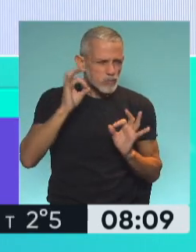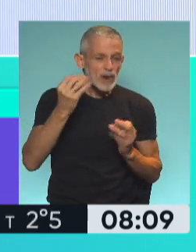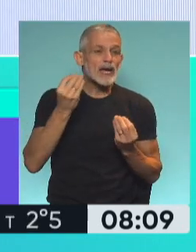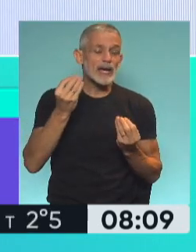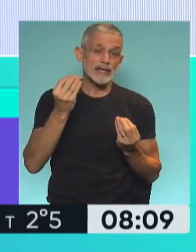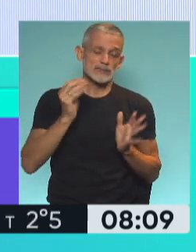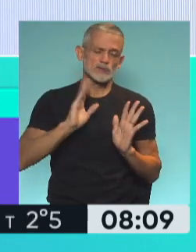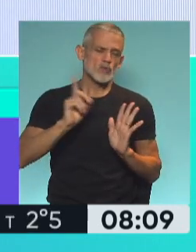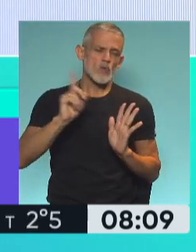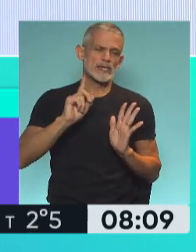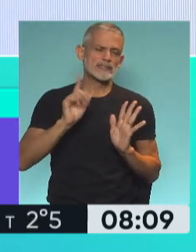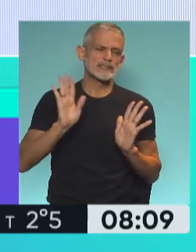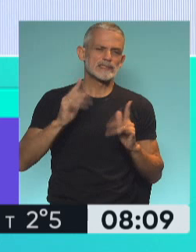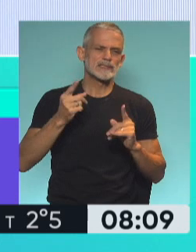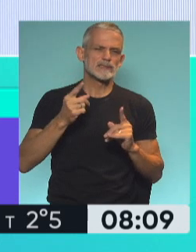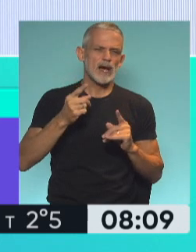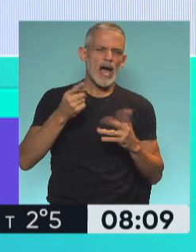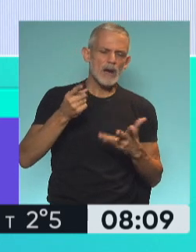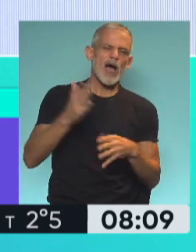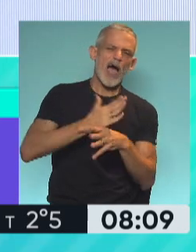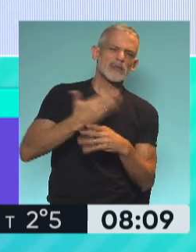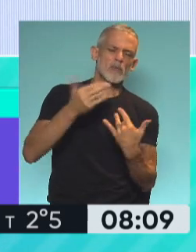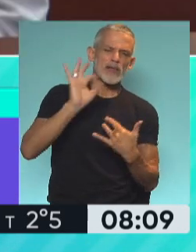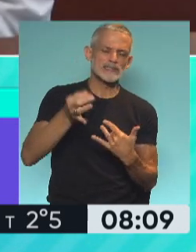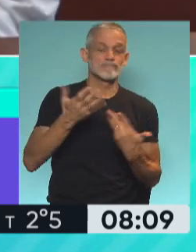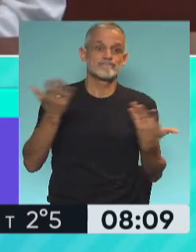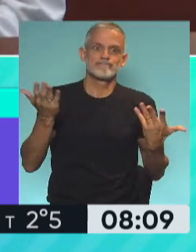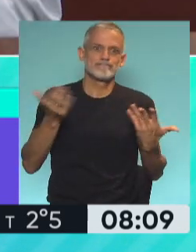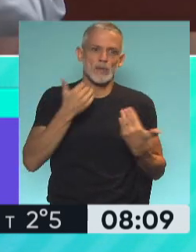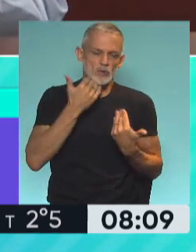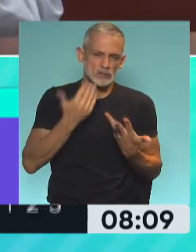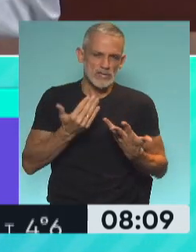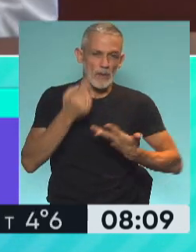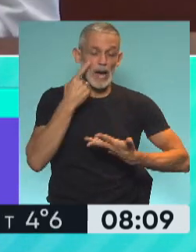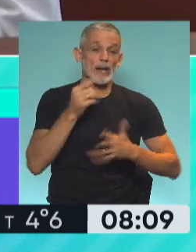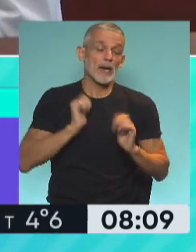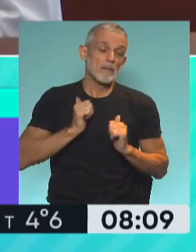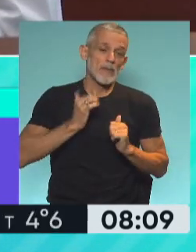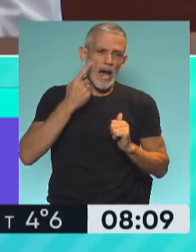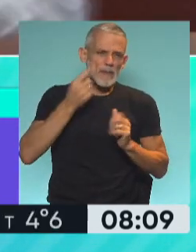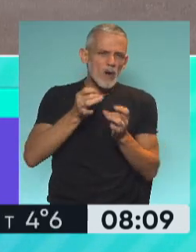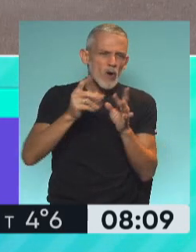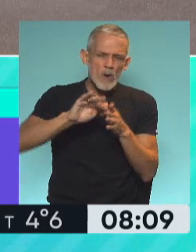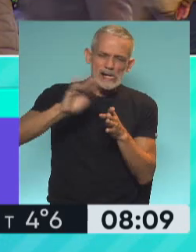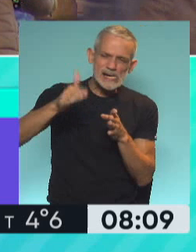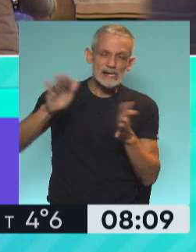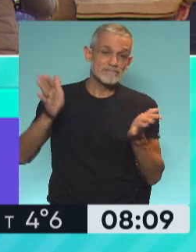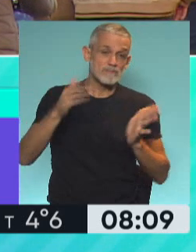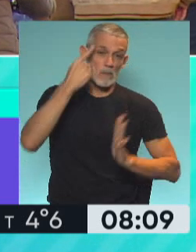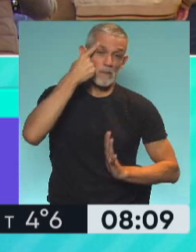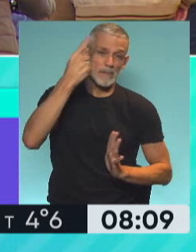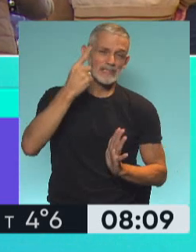no hay cuestiones que sean muy previsibles. Entonces, tenemos que tener en mente